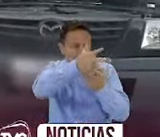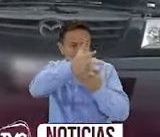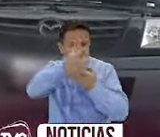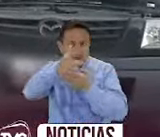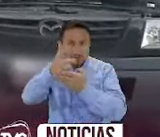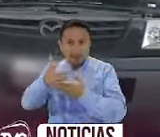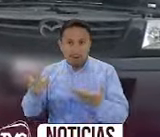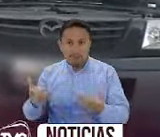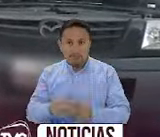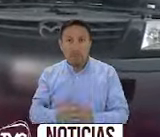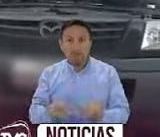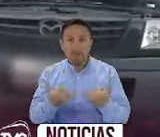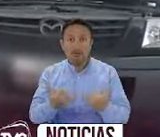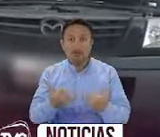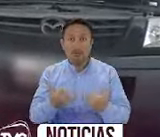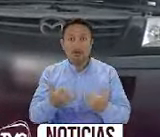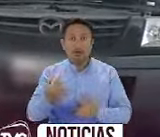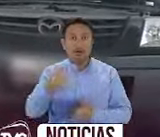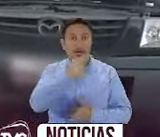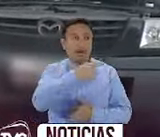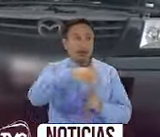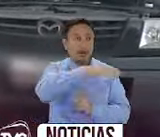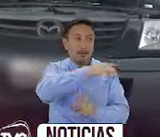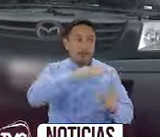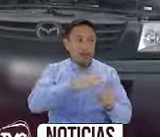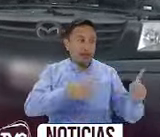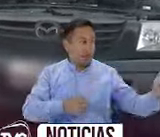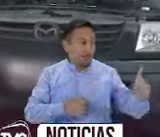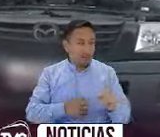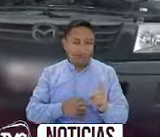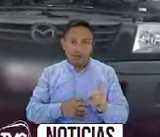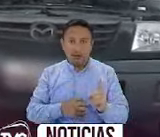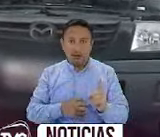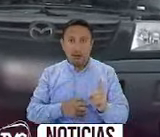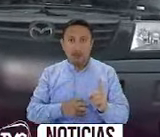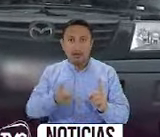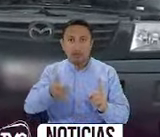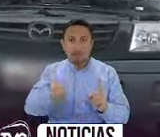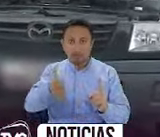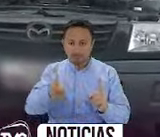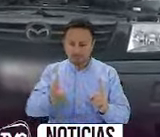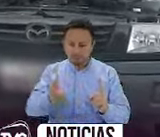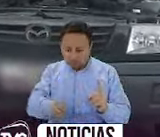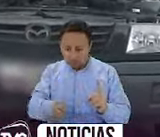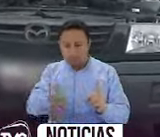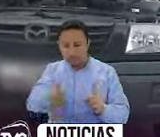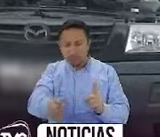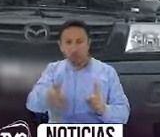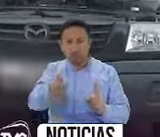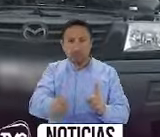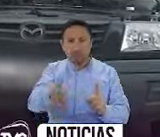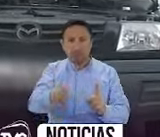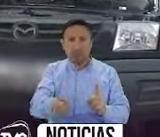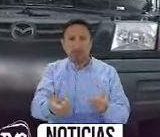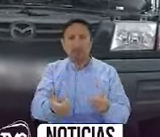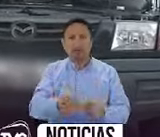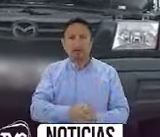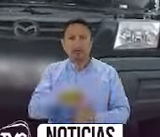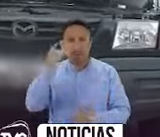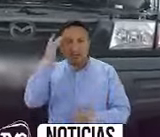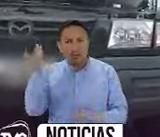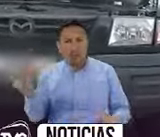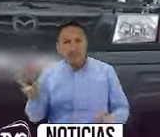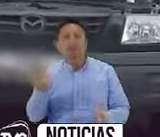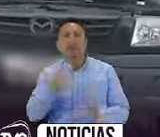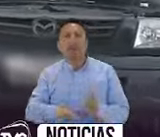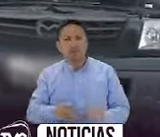estábamos en el interior del parque y al regresar el control no servía y me preocupé porque dije ya,